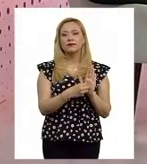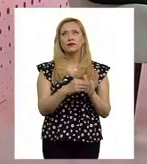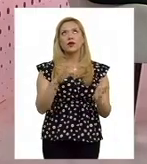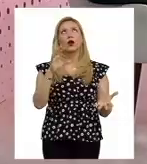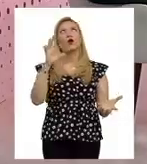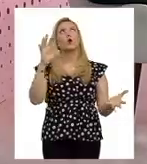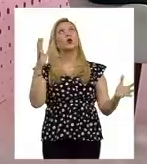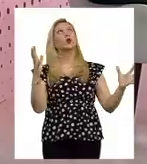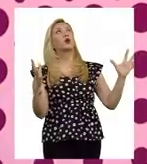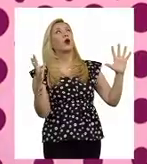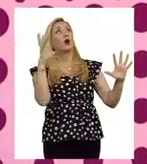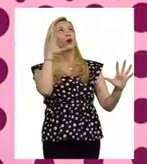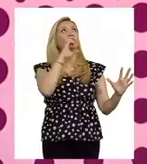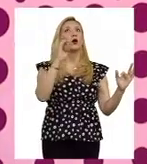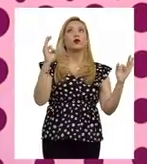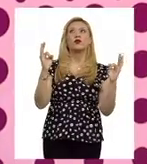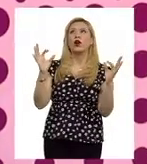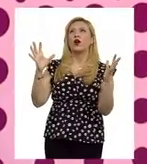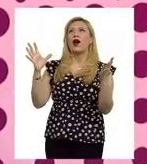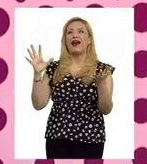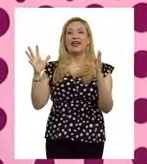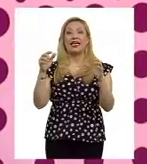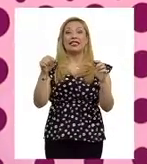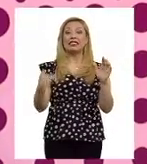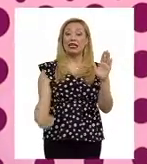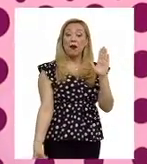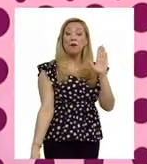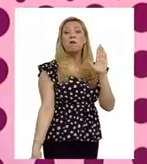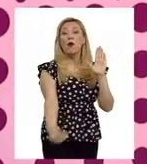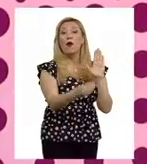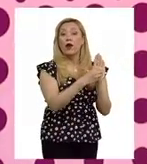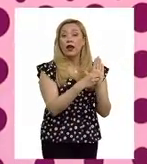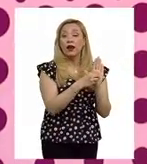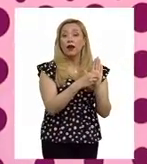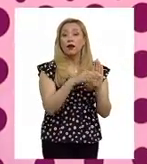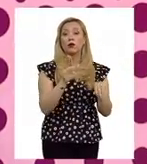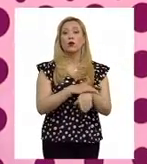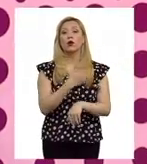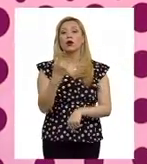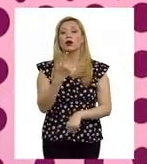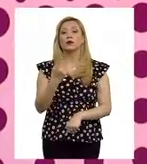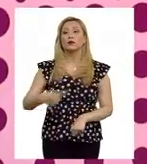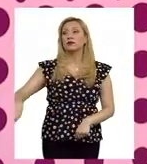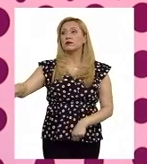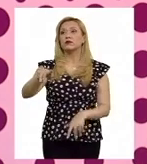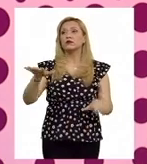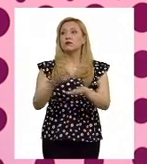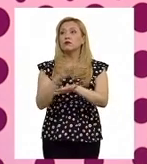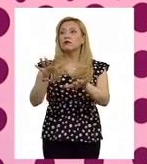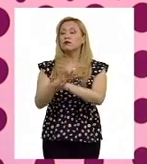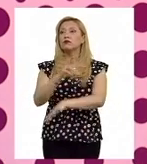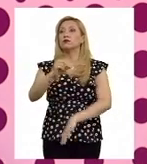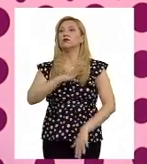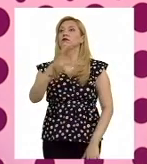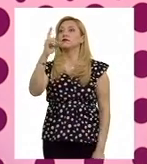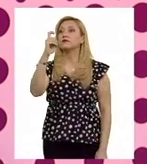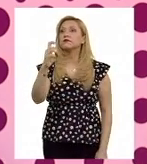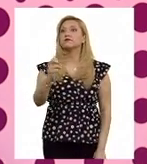climático, el factor medioambiental, el factor que está haciendo que los territorios tengan estos cambios,